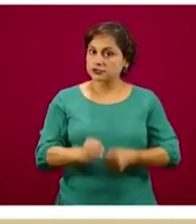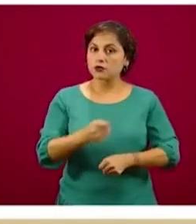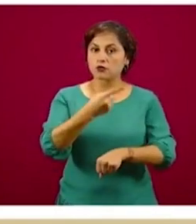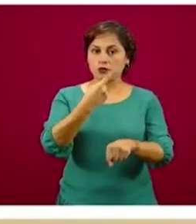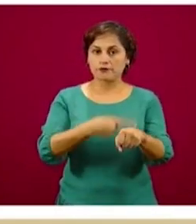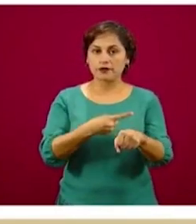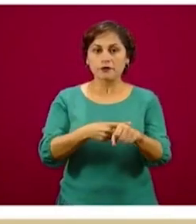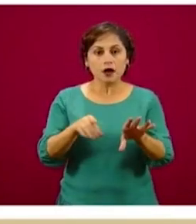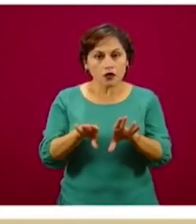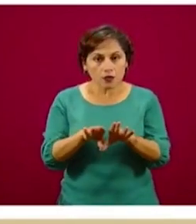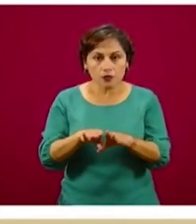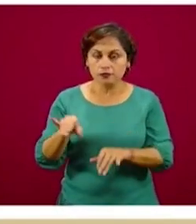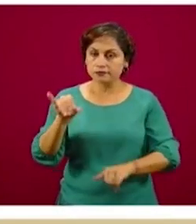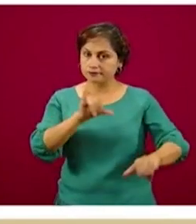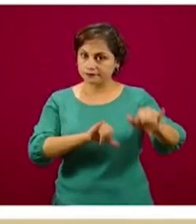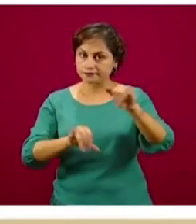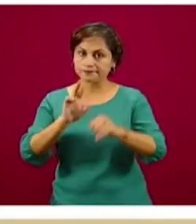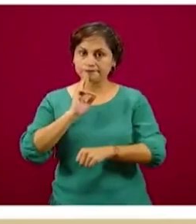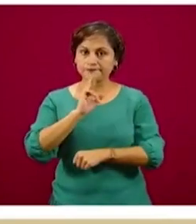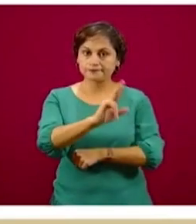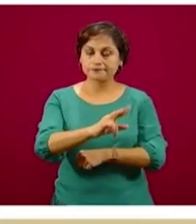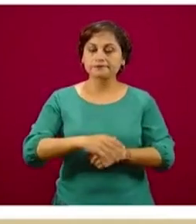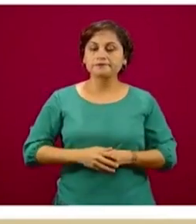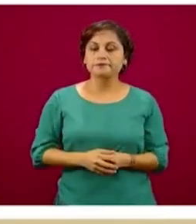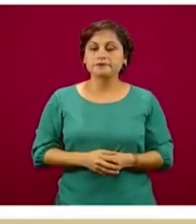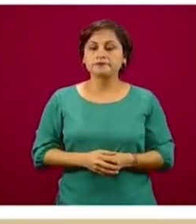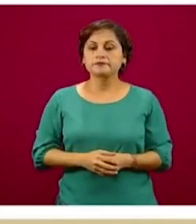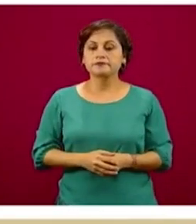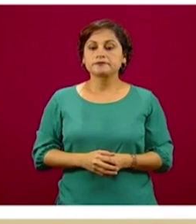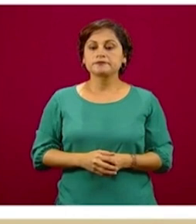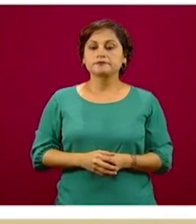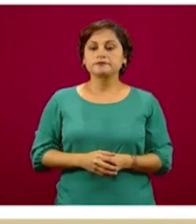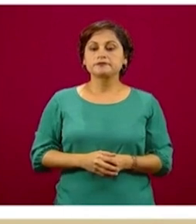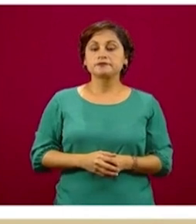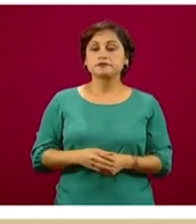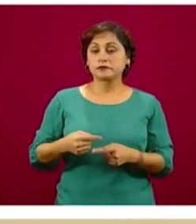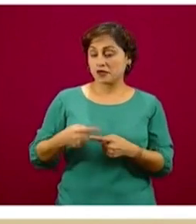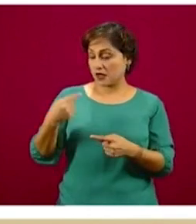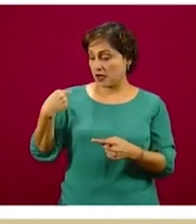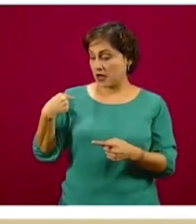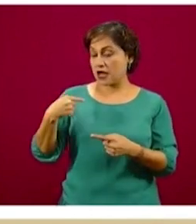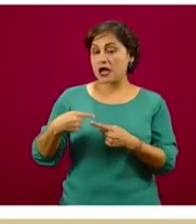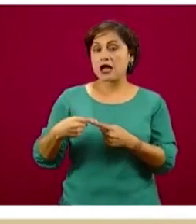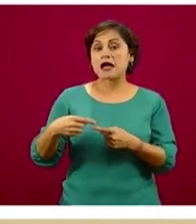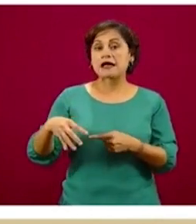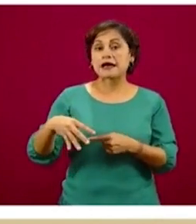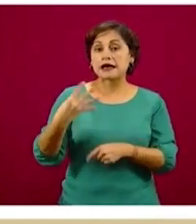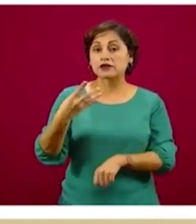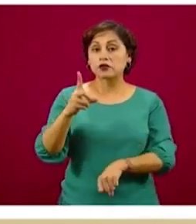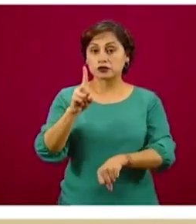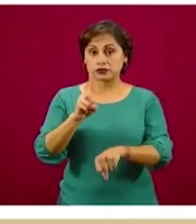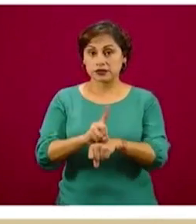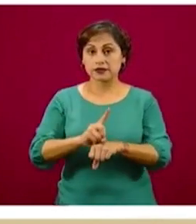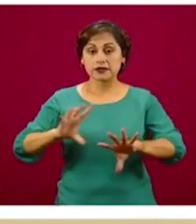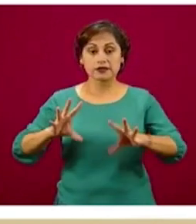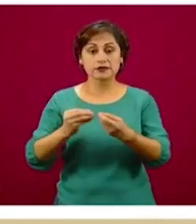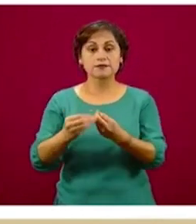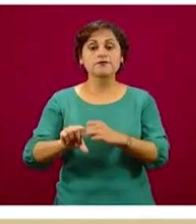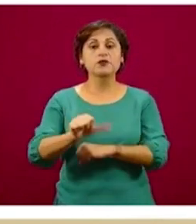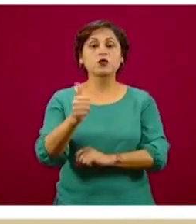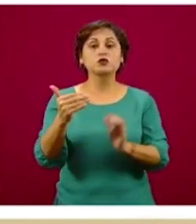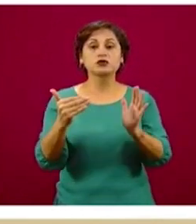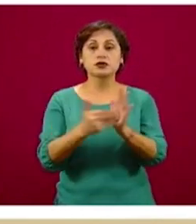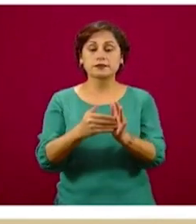de laboratorio y los últimos 15 días o 14 días tenemos 11 mil 105